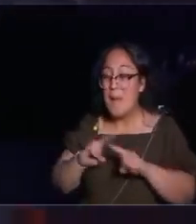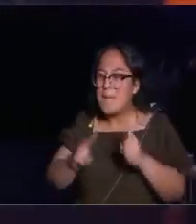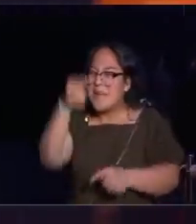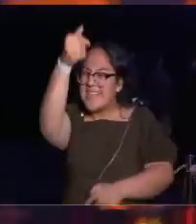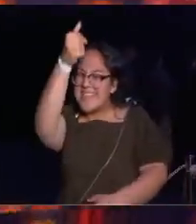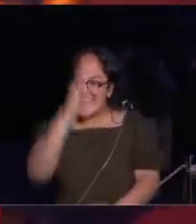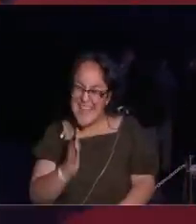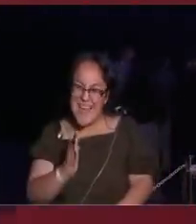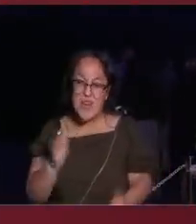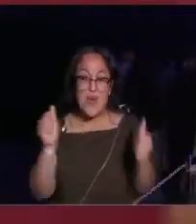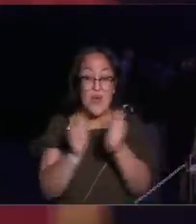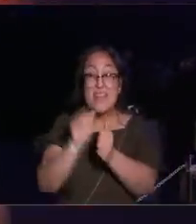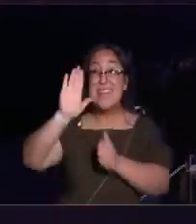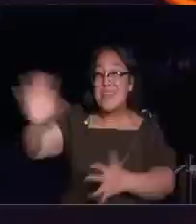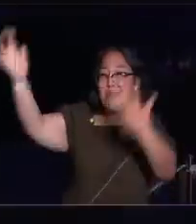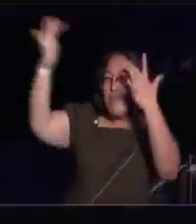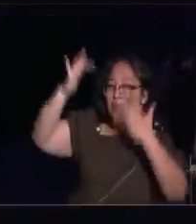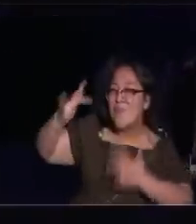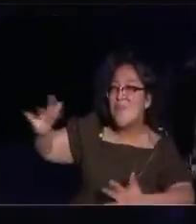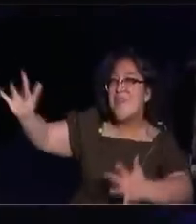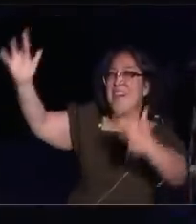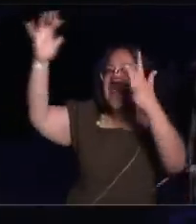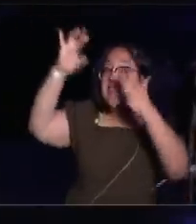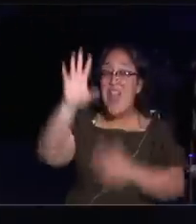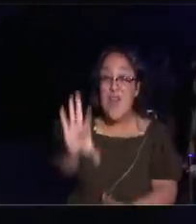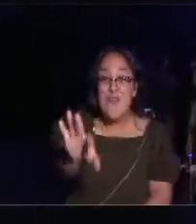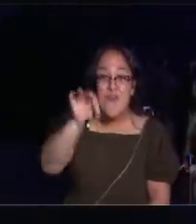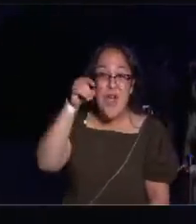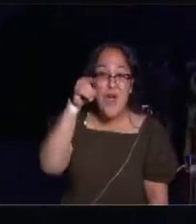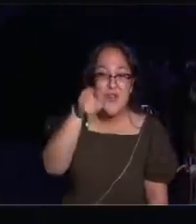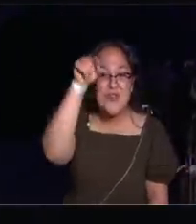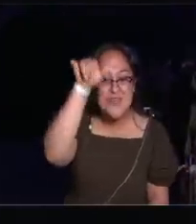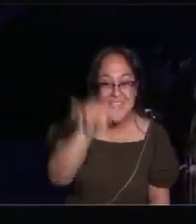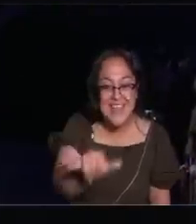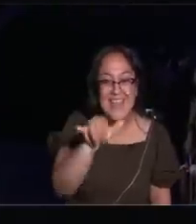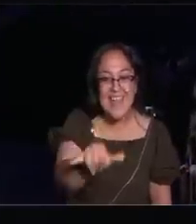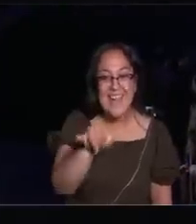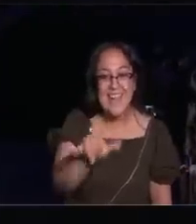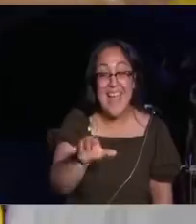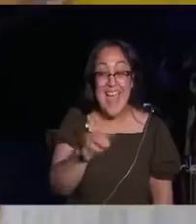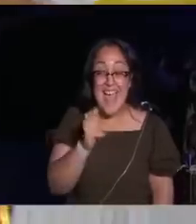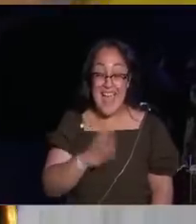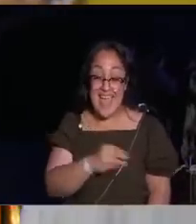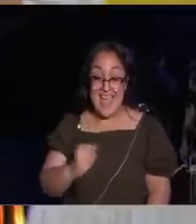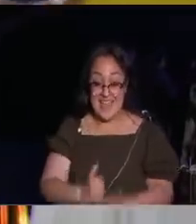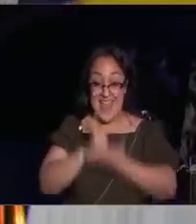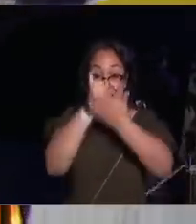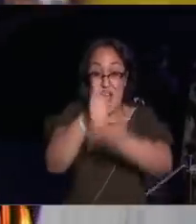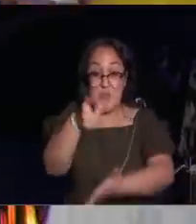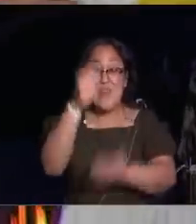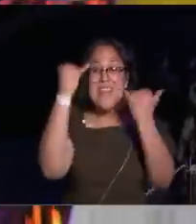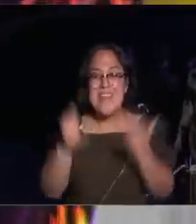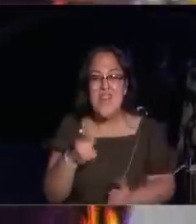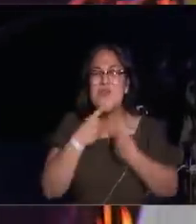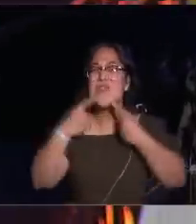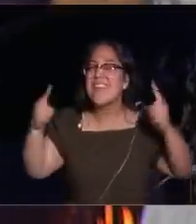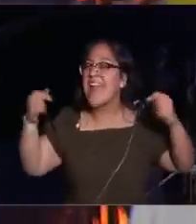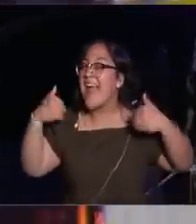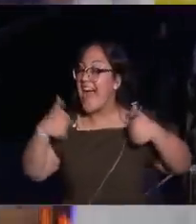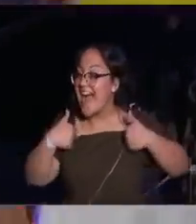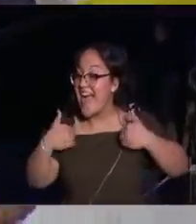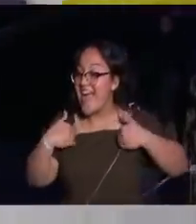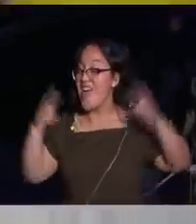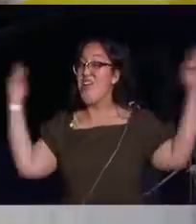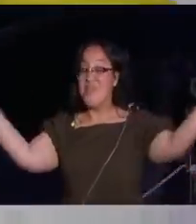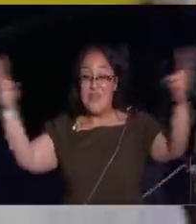pero Dios en su misericordia, Él te halló, te sacó del lodo cenagoso. Y ahora puedes declarar: yo soy